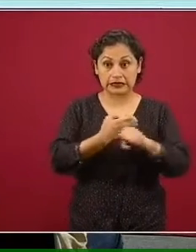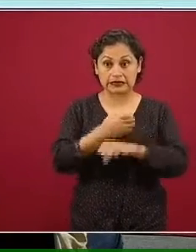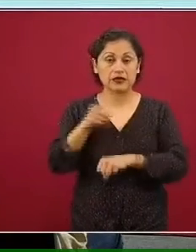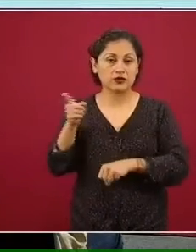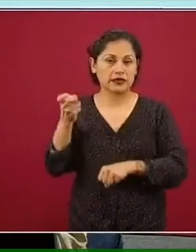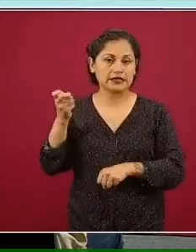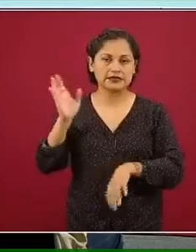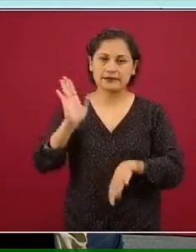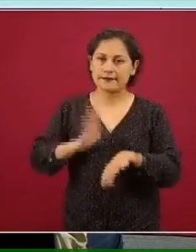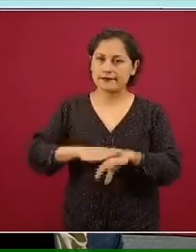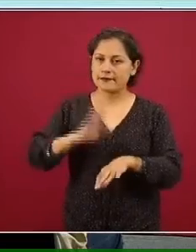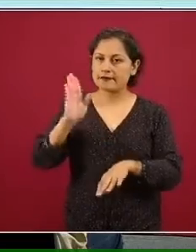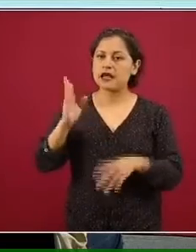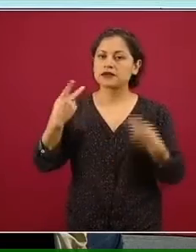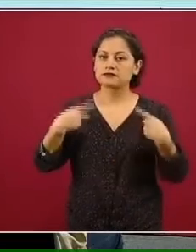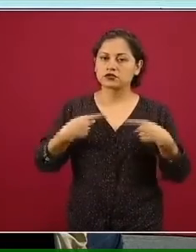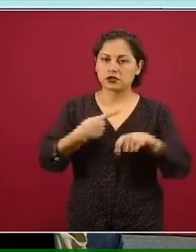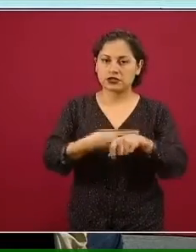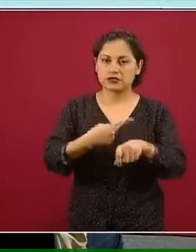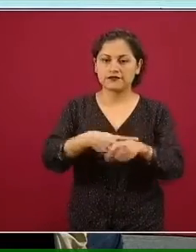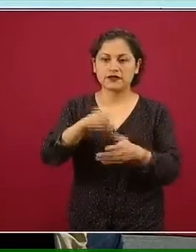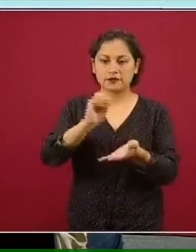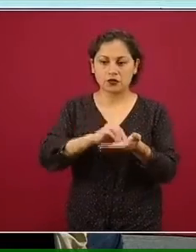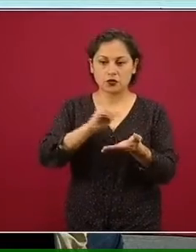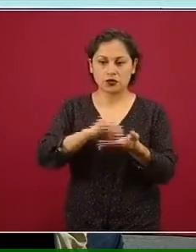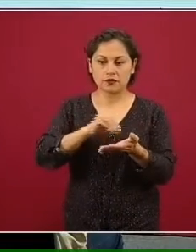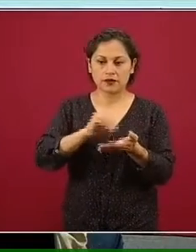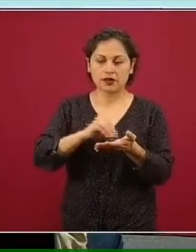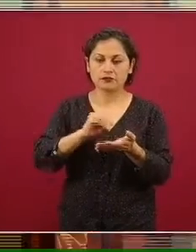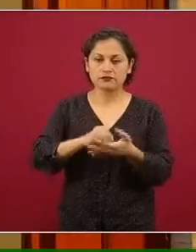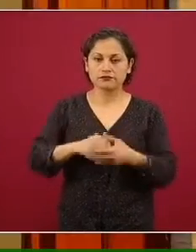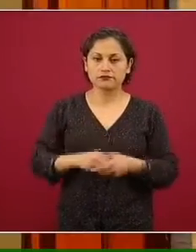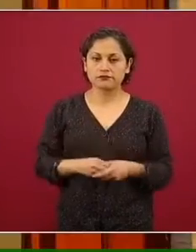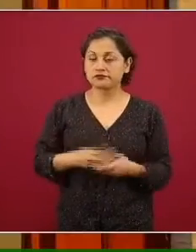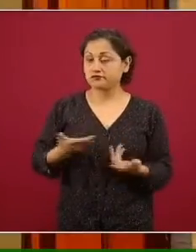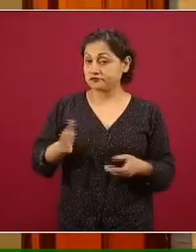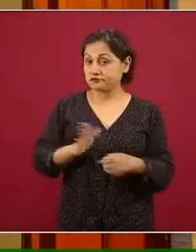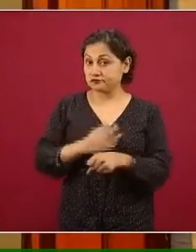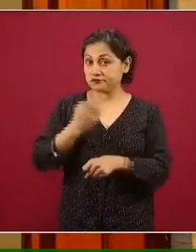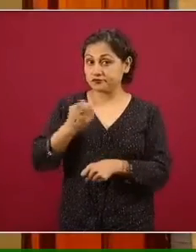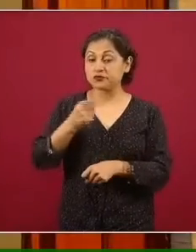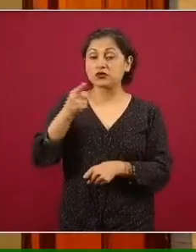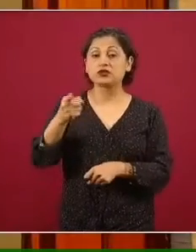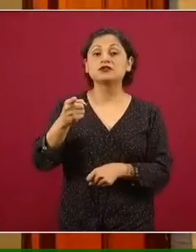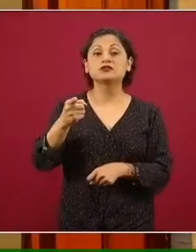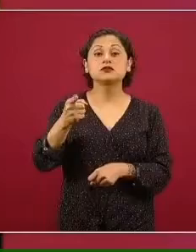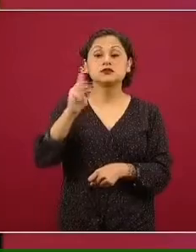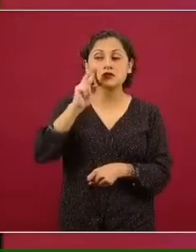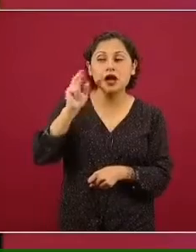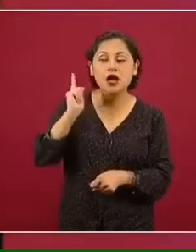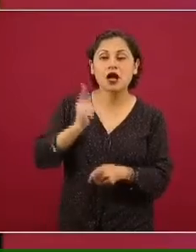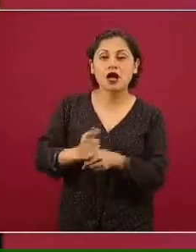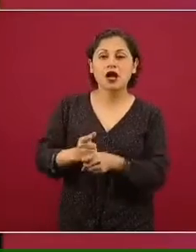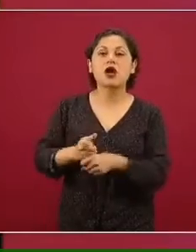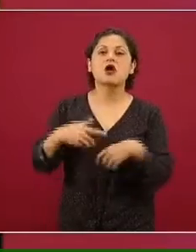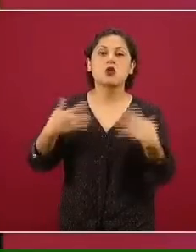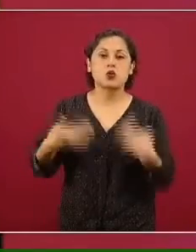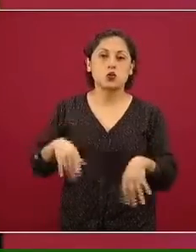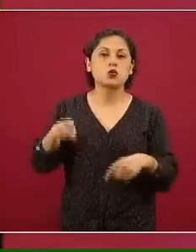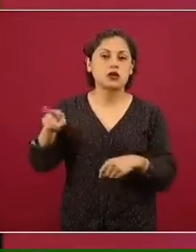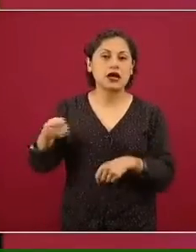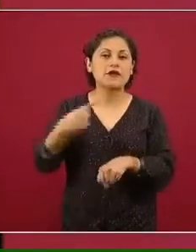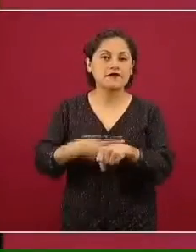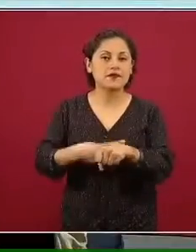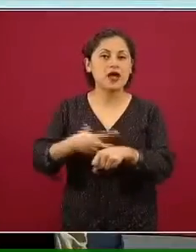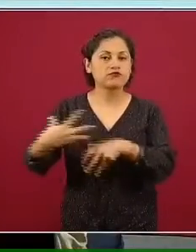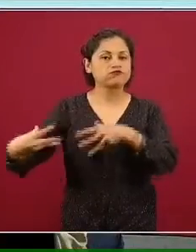mayor proporción de casos activos estimados, lo cual nos habla que todavía hay una importante actividad de